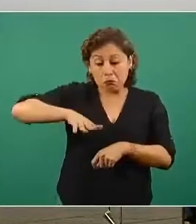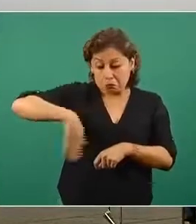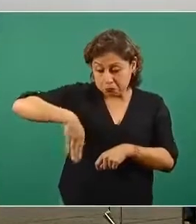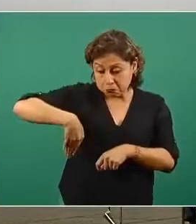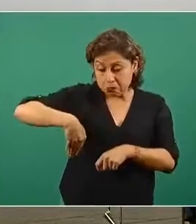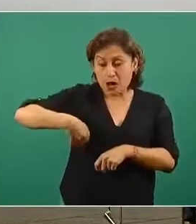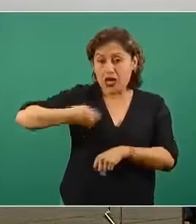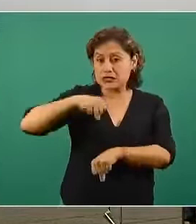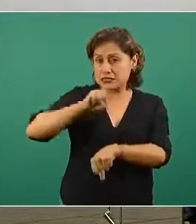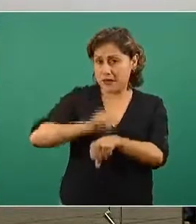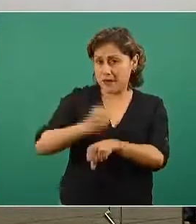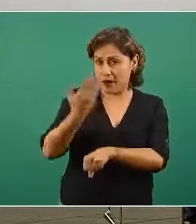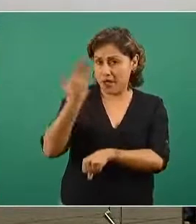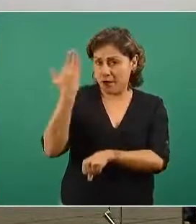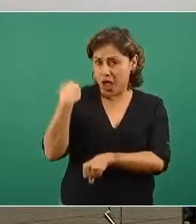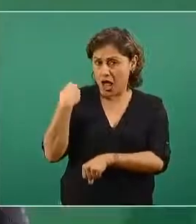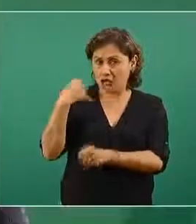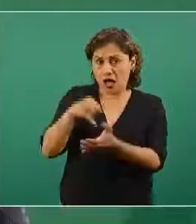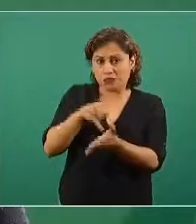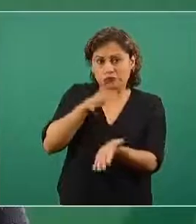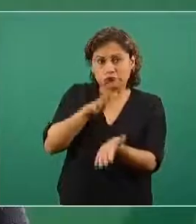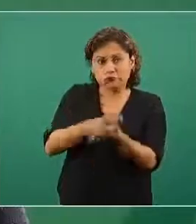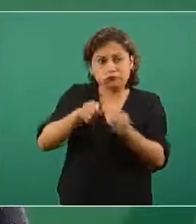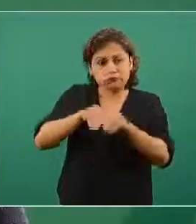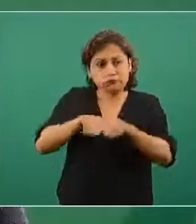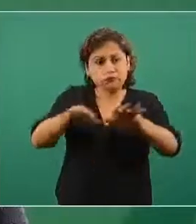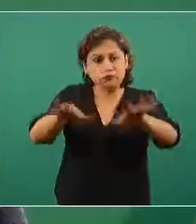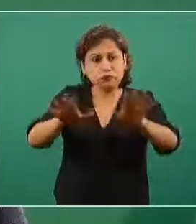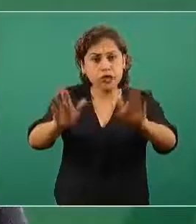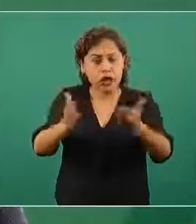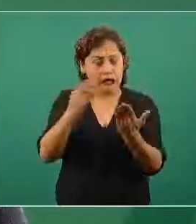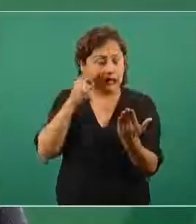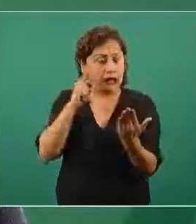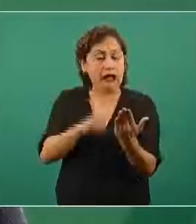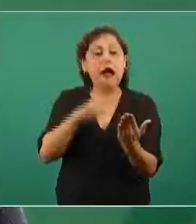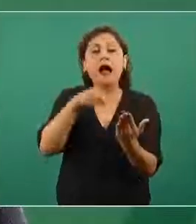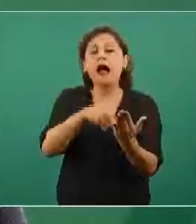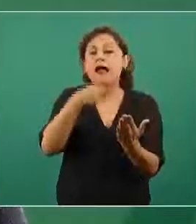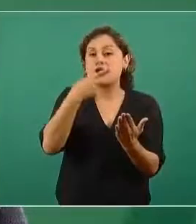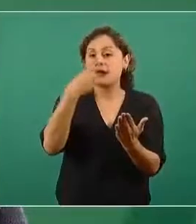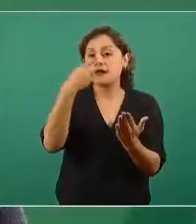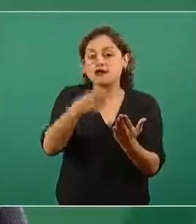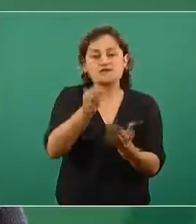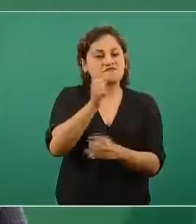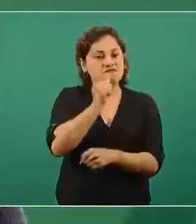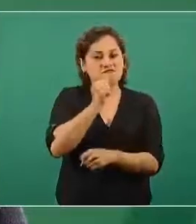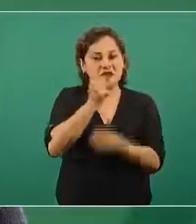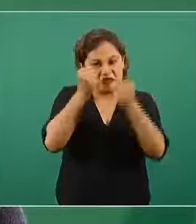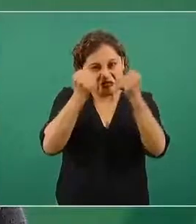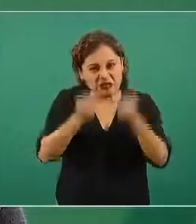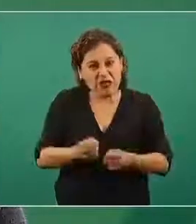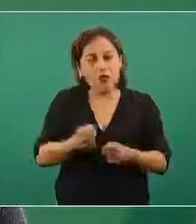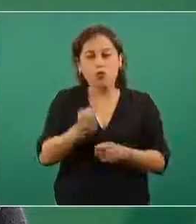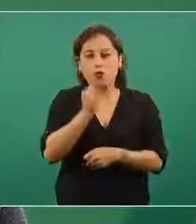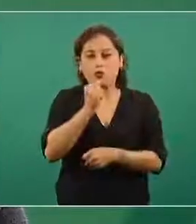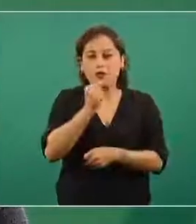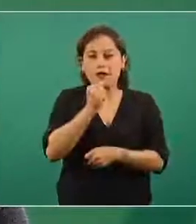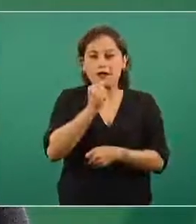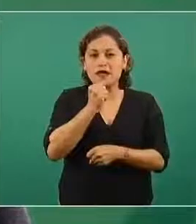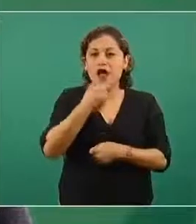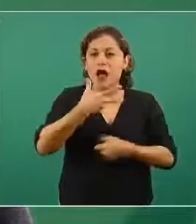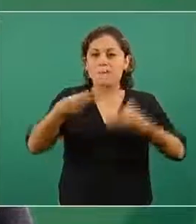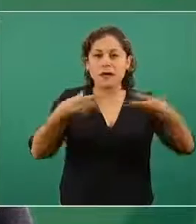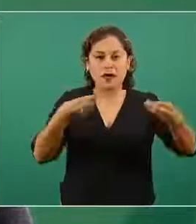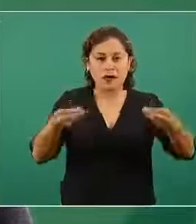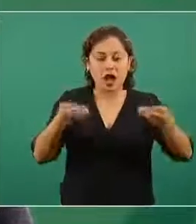de la semana pasada todavía no eran concluyentes para efectos de la gravedad y la mortalidad. Si bien